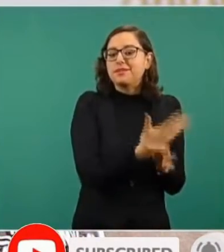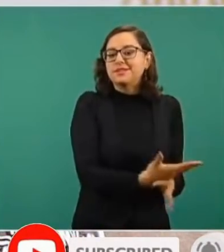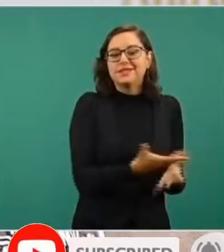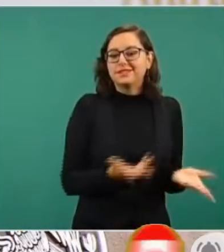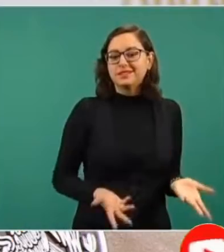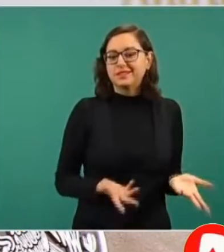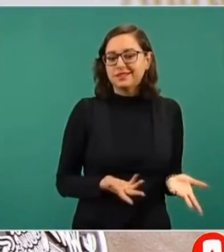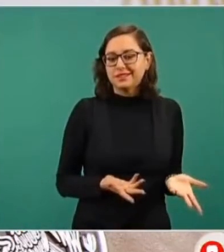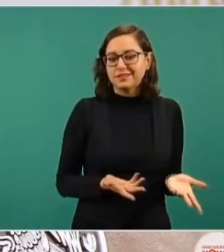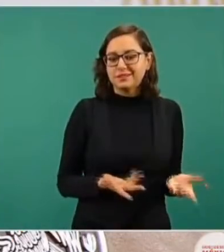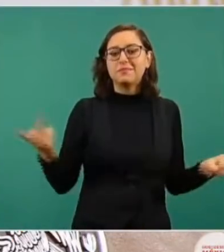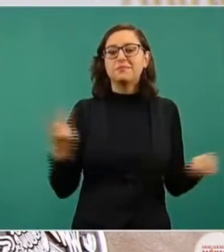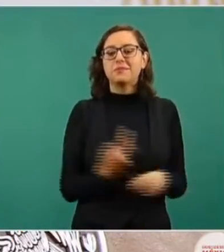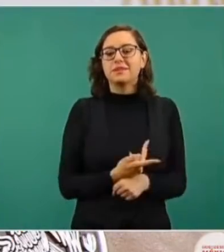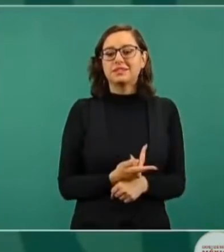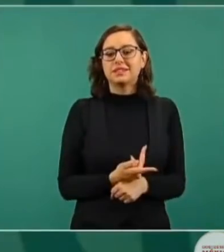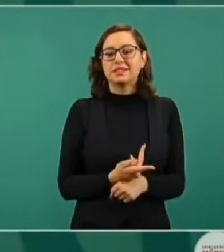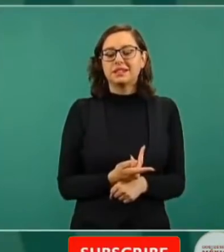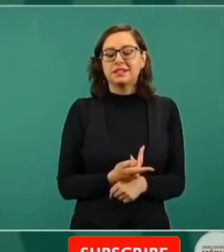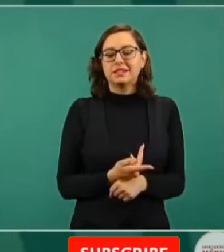que aceptar que entren